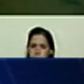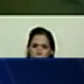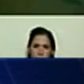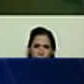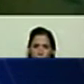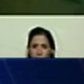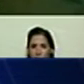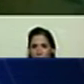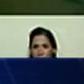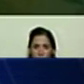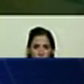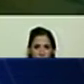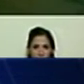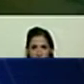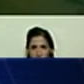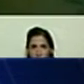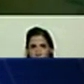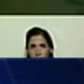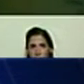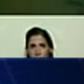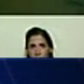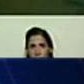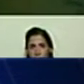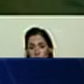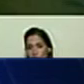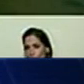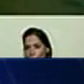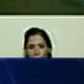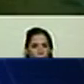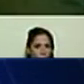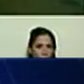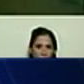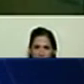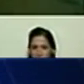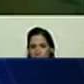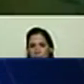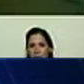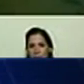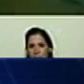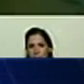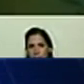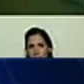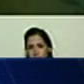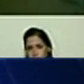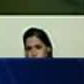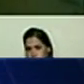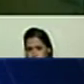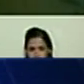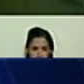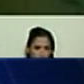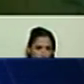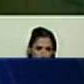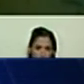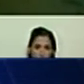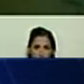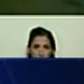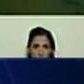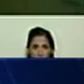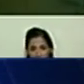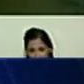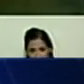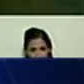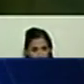derecho internacional y una inaceptable provocación. Por tal razón, la Fuerza Armada